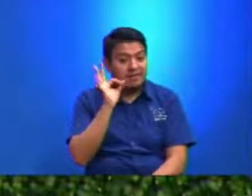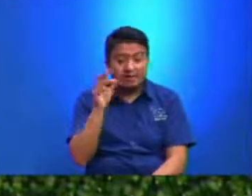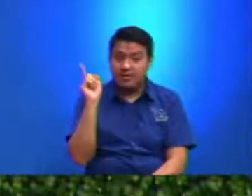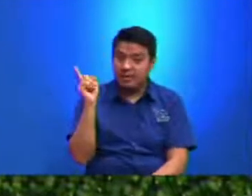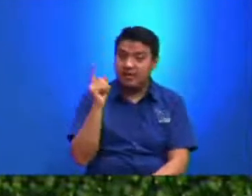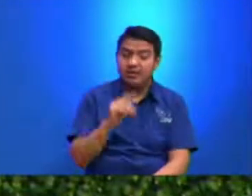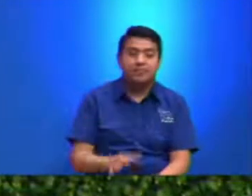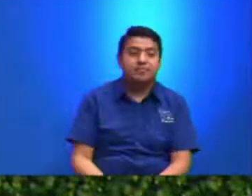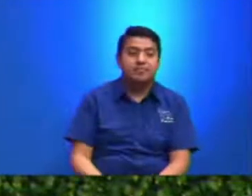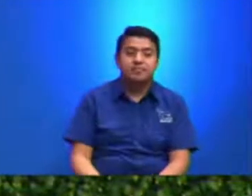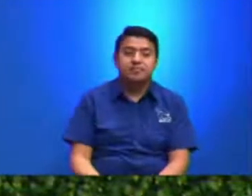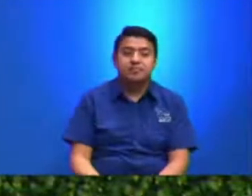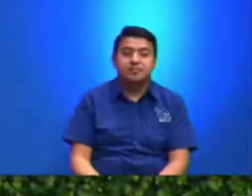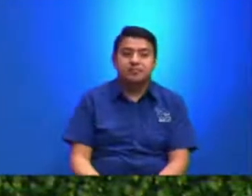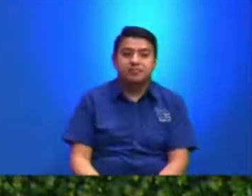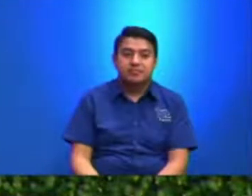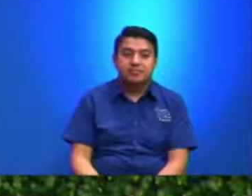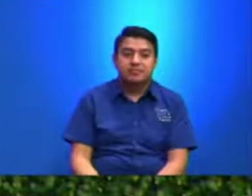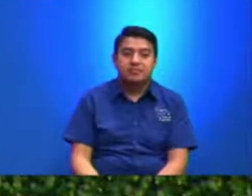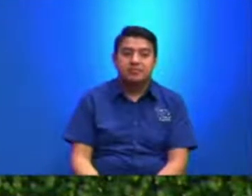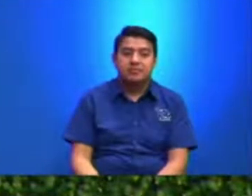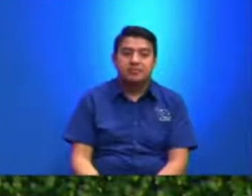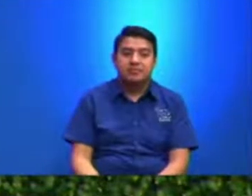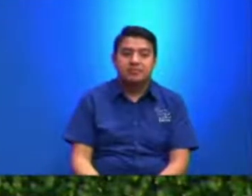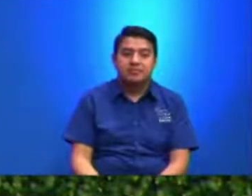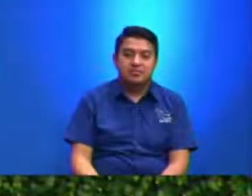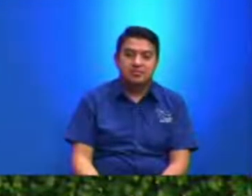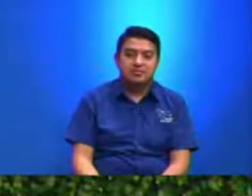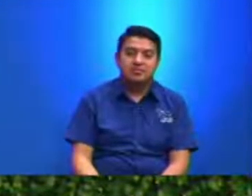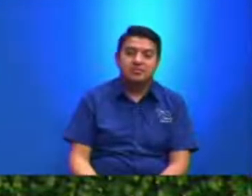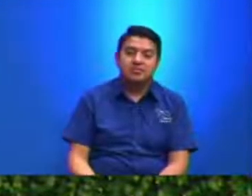Rico. Ni con pan lo puedo comer porque lo echo a perder.